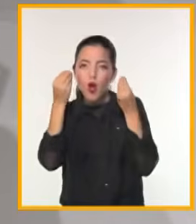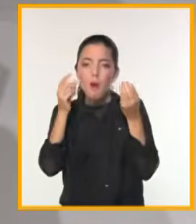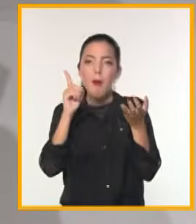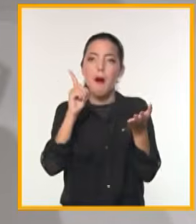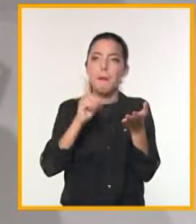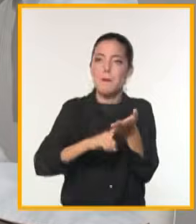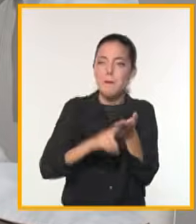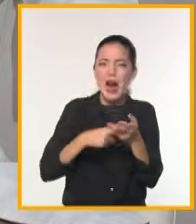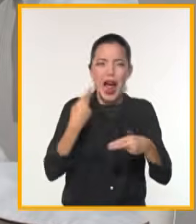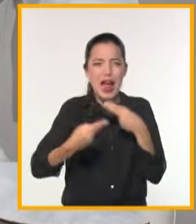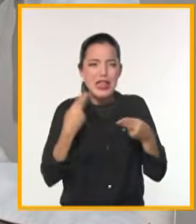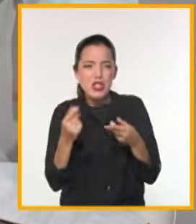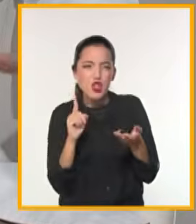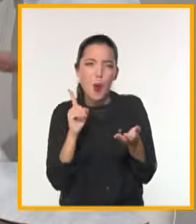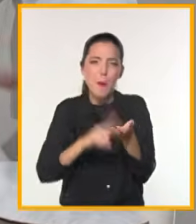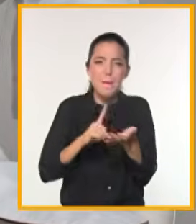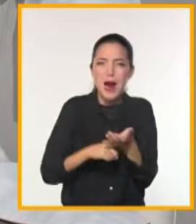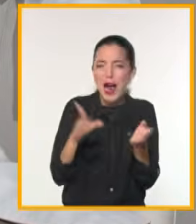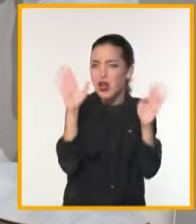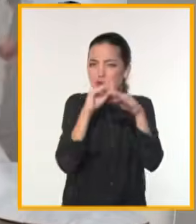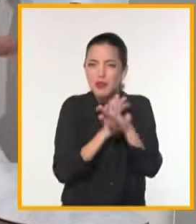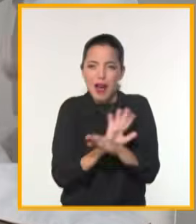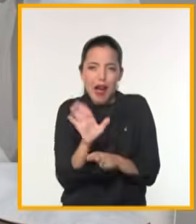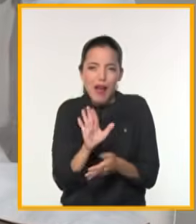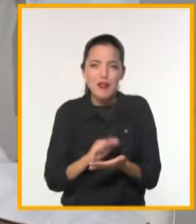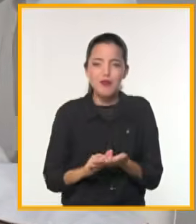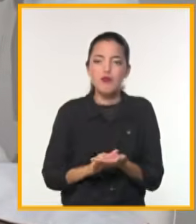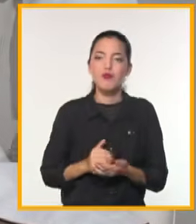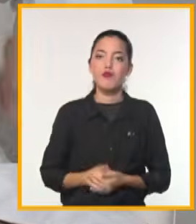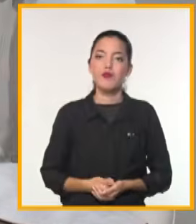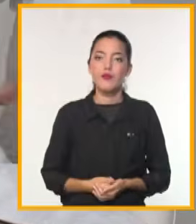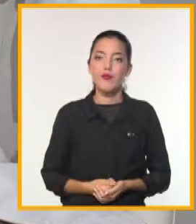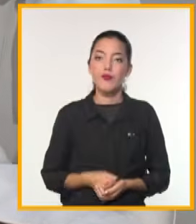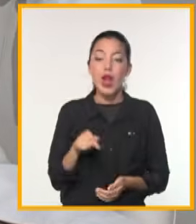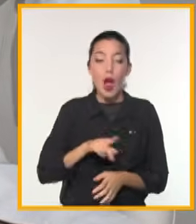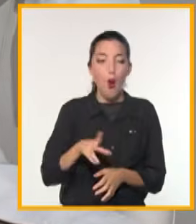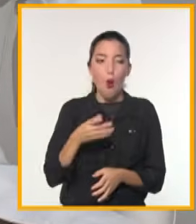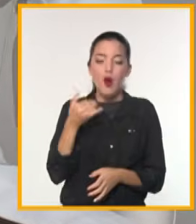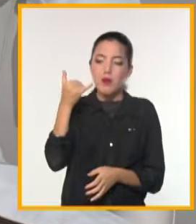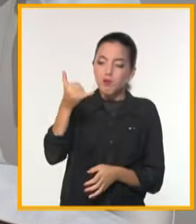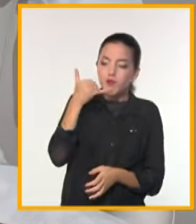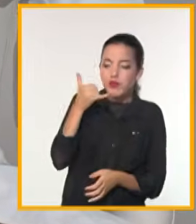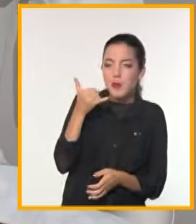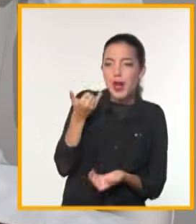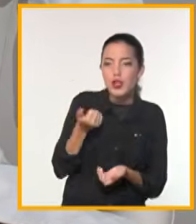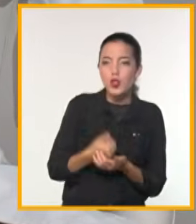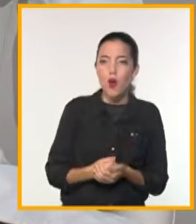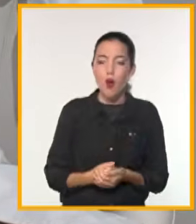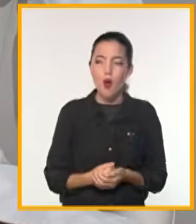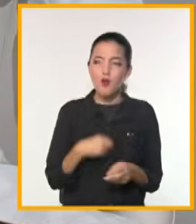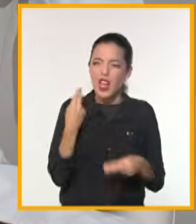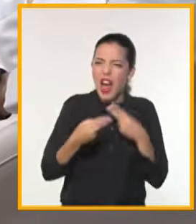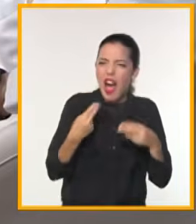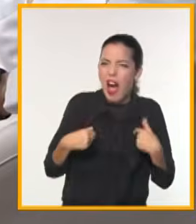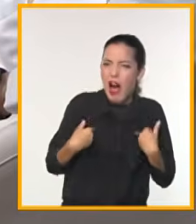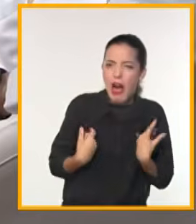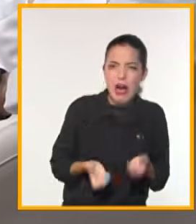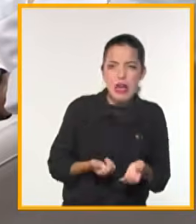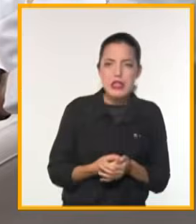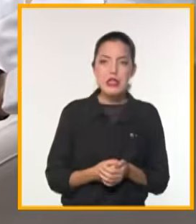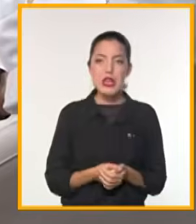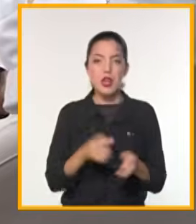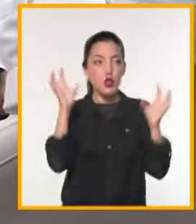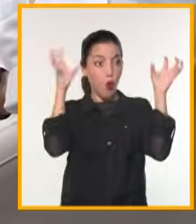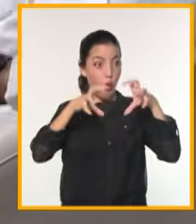Así, ¿no? Y ahora mismo cuando venía para acá me estaba llamando, ¿por dónde tú vas? Está lloviendo, ten cuidado. ¿Lisette es la mayor? Lisette